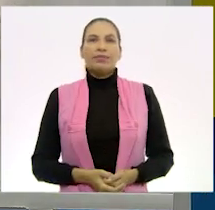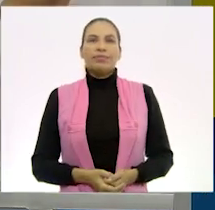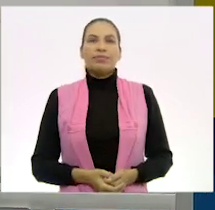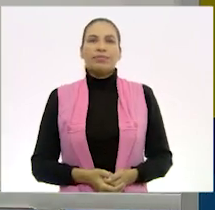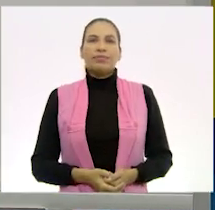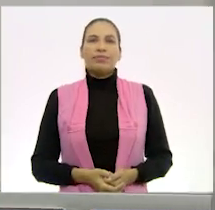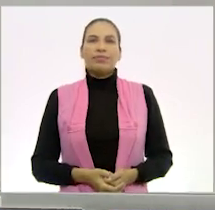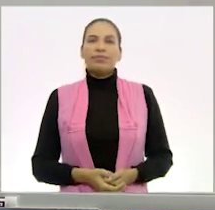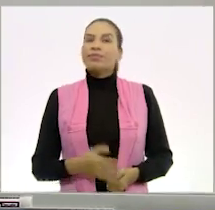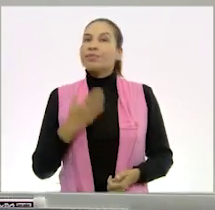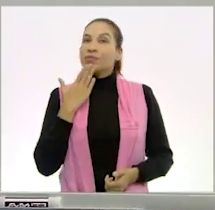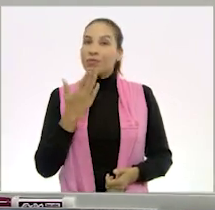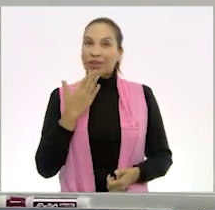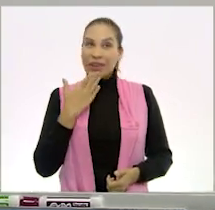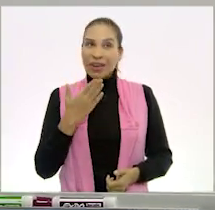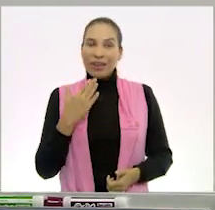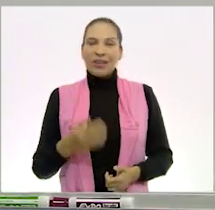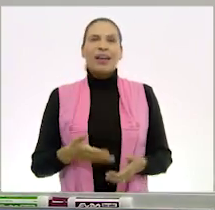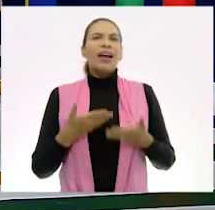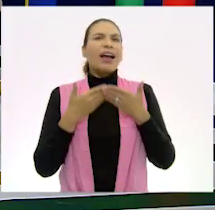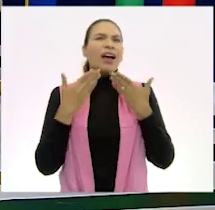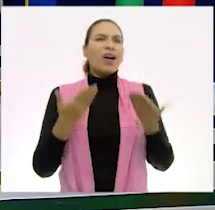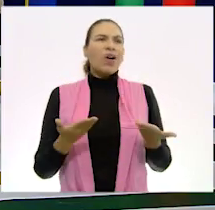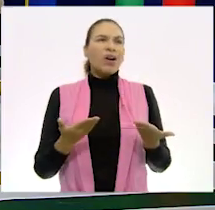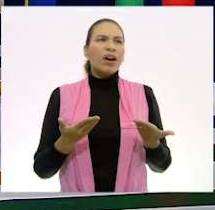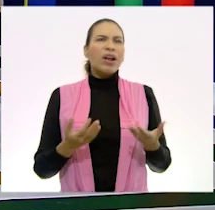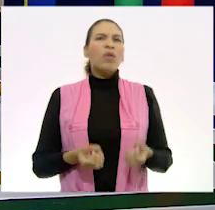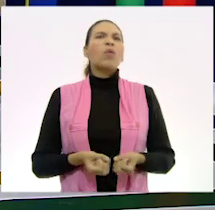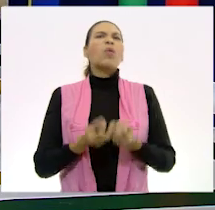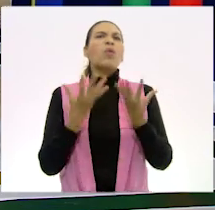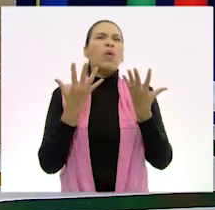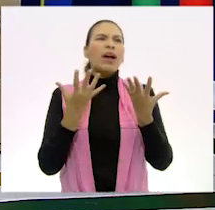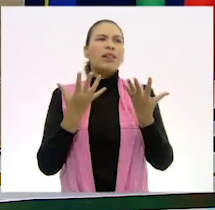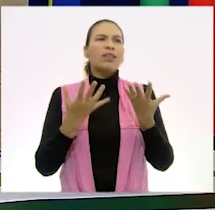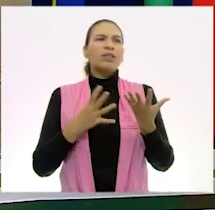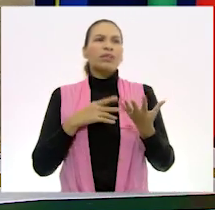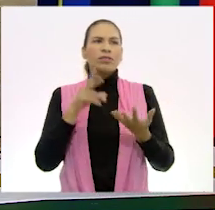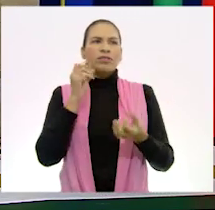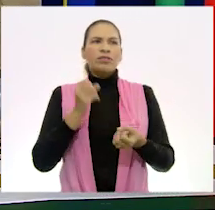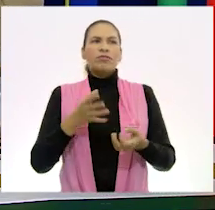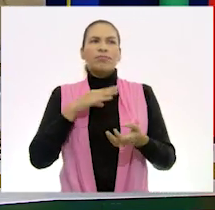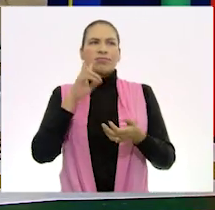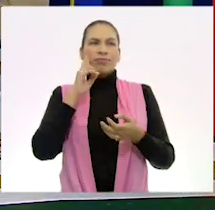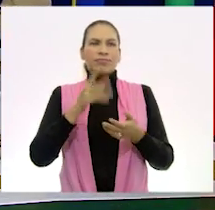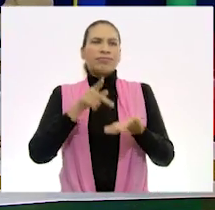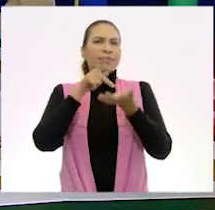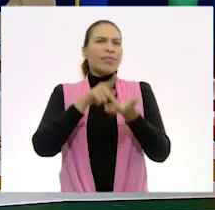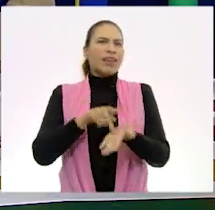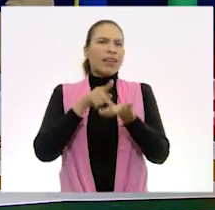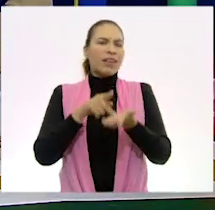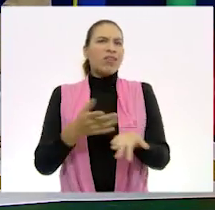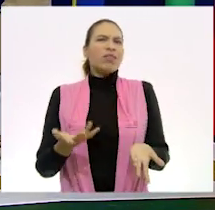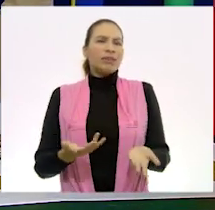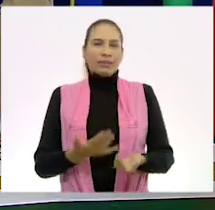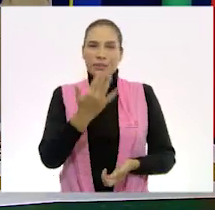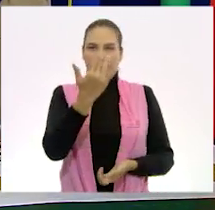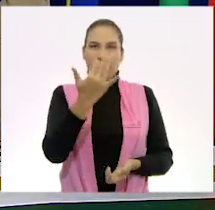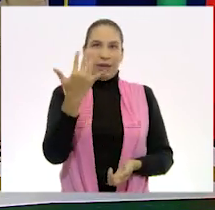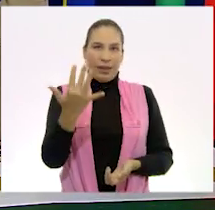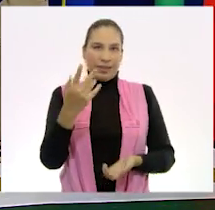2.43. Muy bien. Ahora dime cuántos kilos pesas. 55. Muy